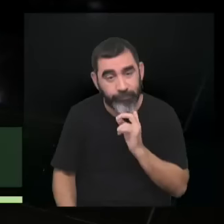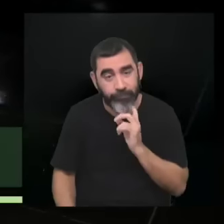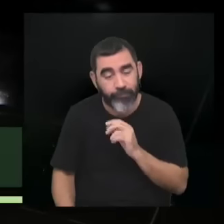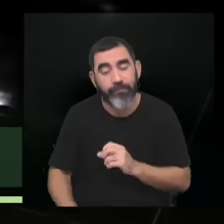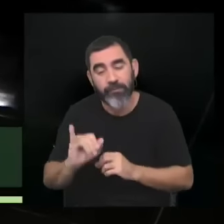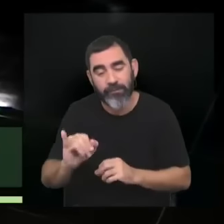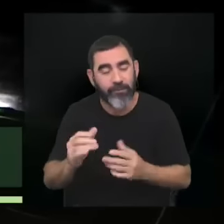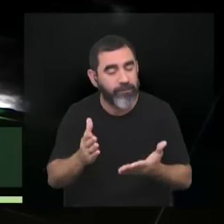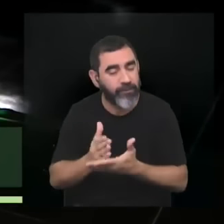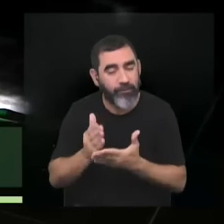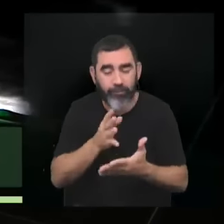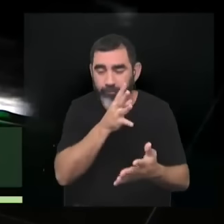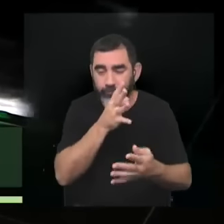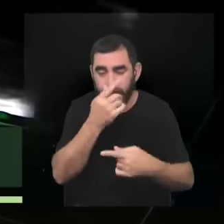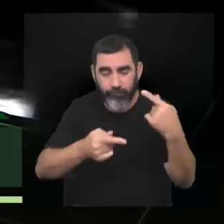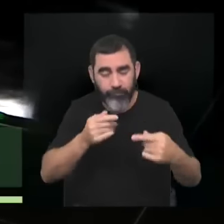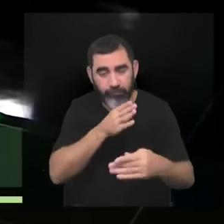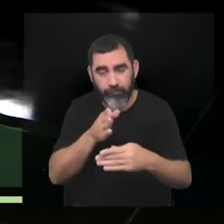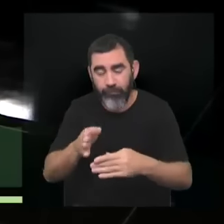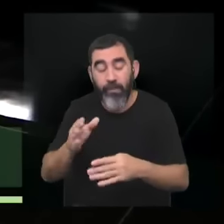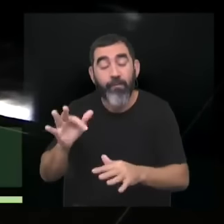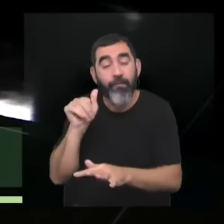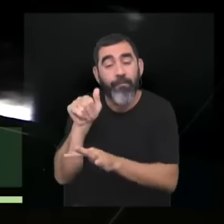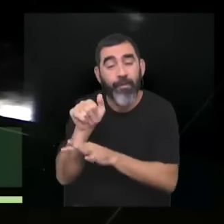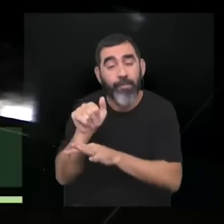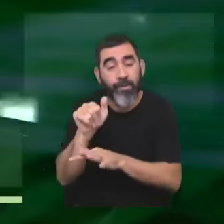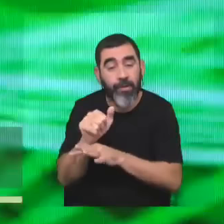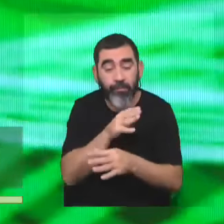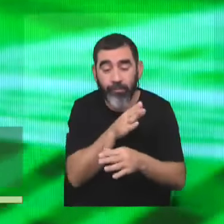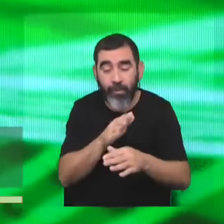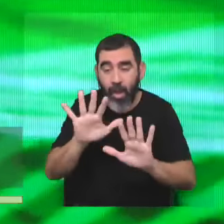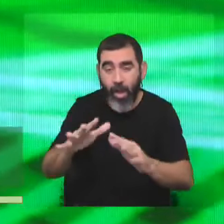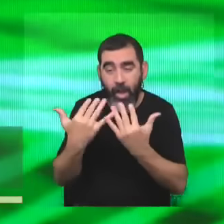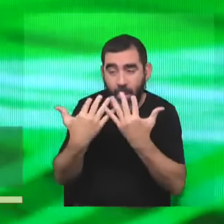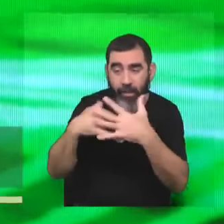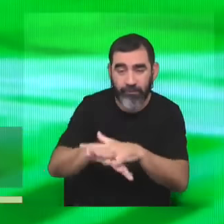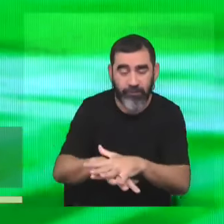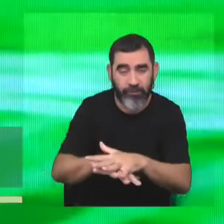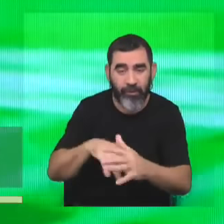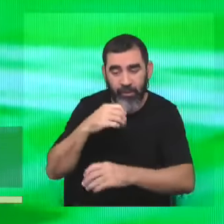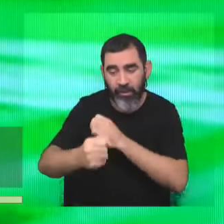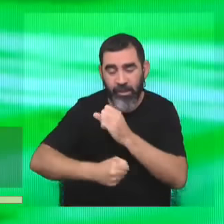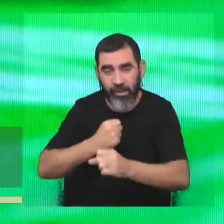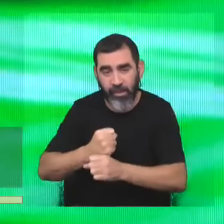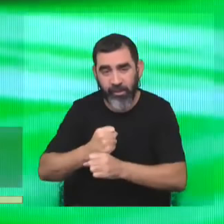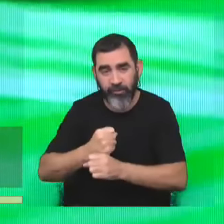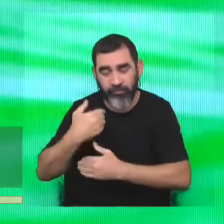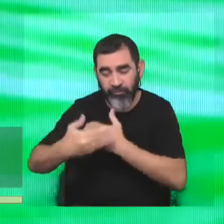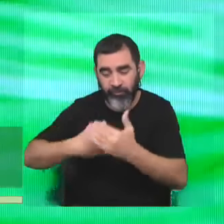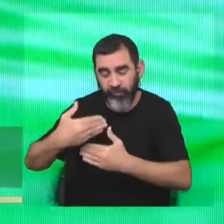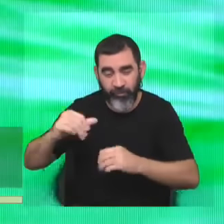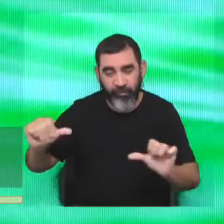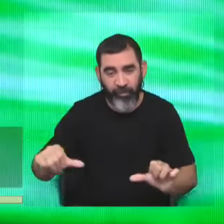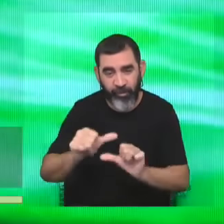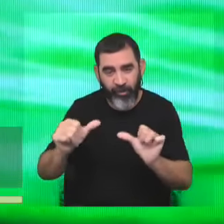si la mirada siempre es interseccional el feminismo viene construyendo una mirada interseccional desde hace muchos años lo ha producido teóricamente